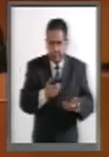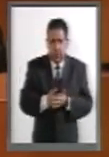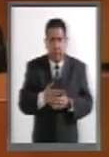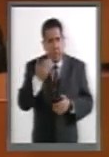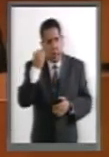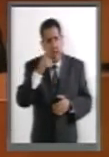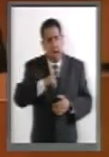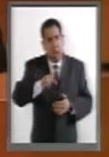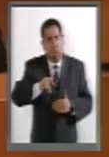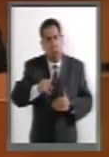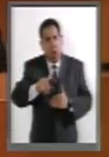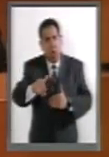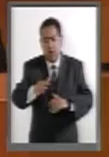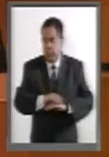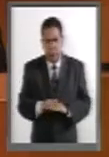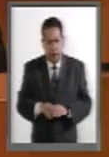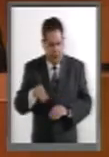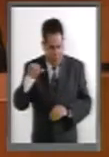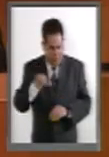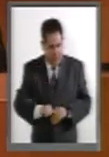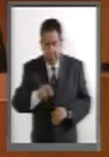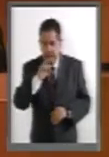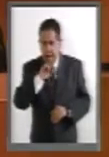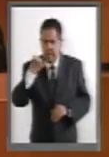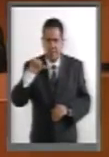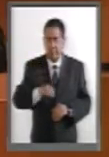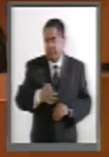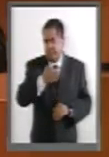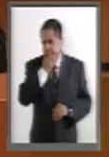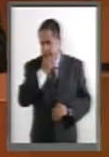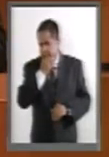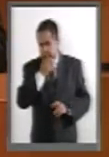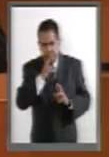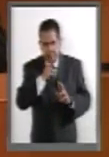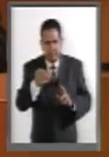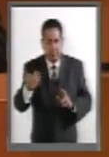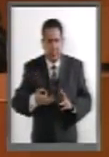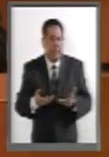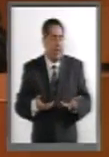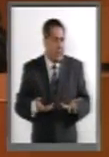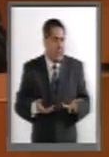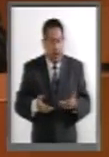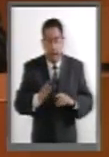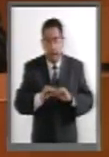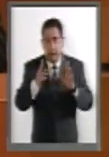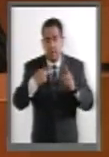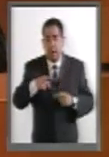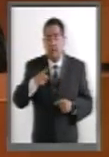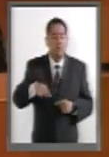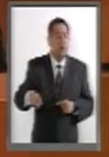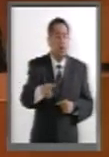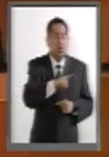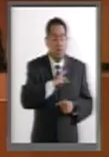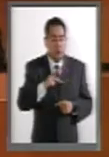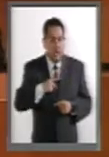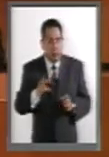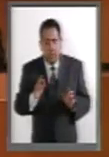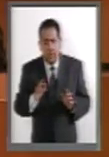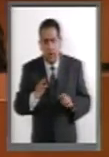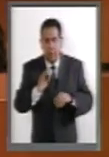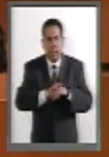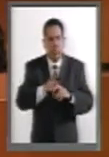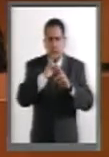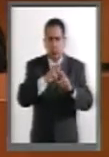tener resoluciones más expeditas, más claras y sobre todo que permitan que la ciudadanía tenga una